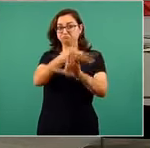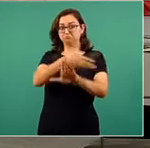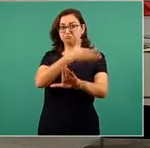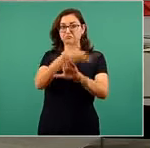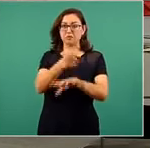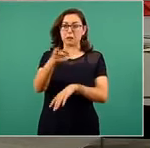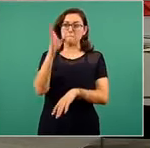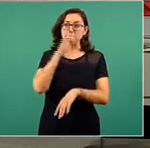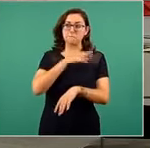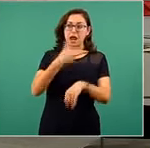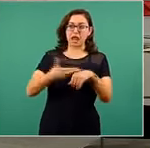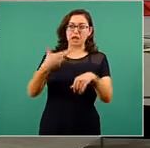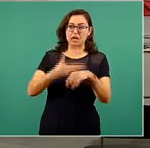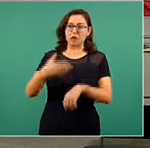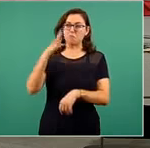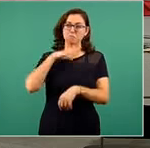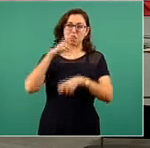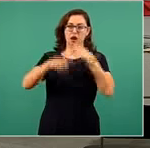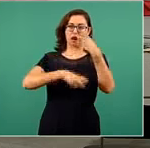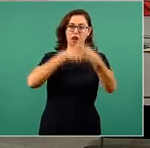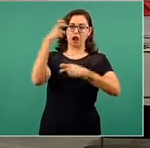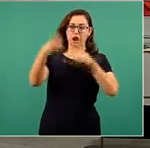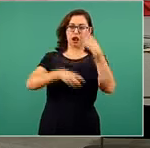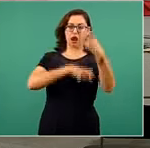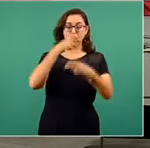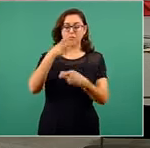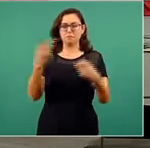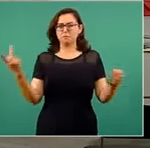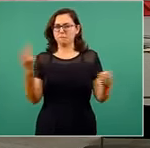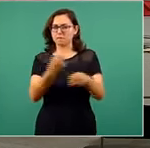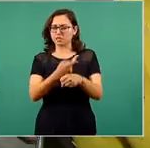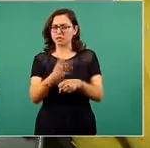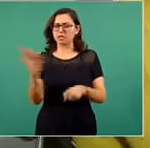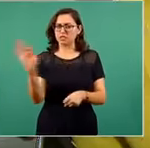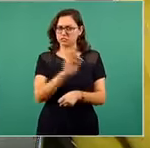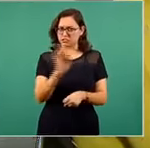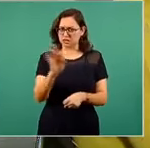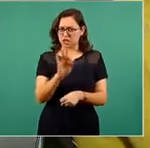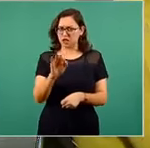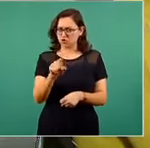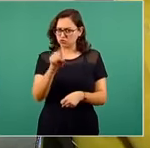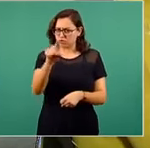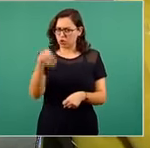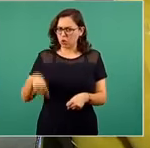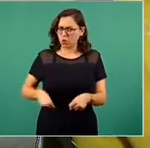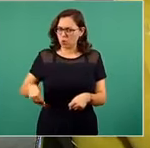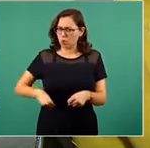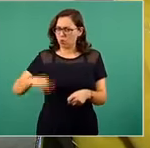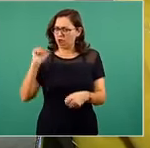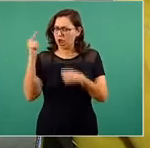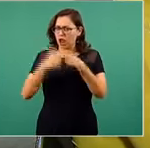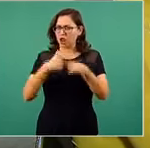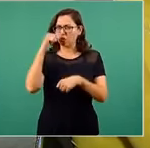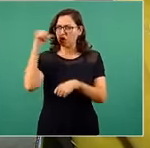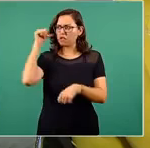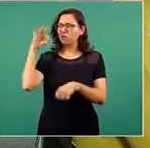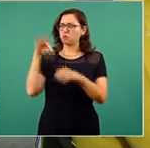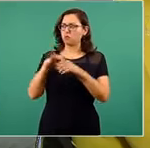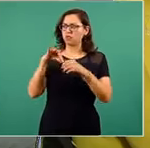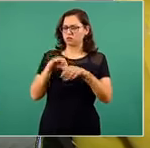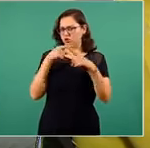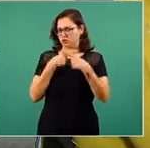realmente hubo un error o hubo un problema de comunicación con la sociedad. Esta sería una pregunta, y la otra tiene que